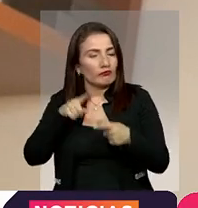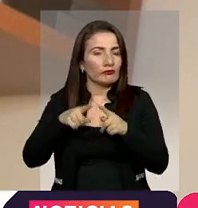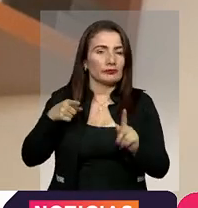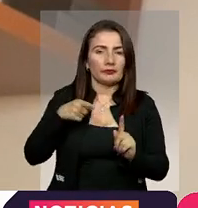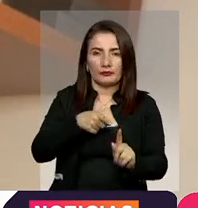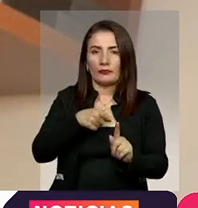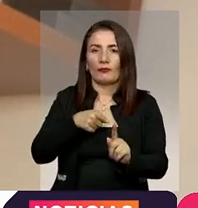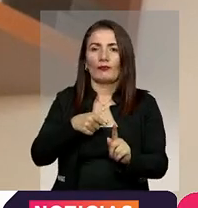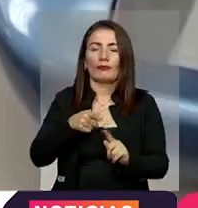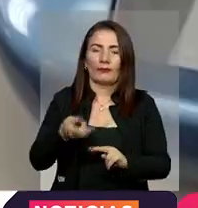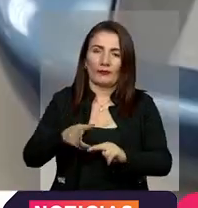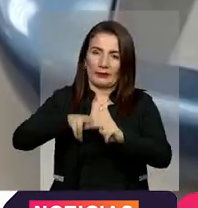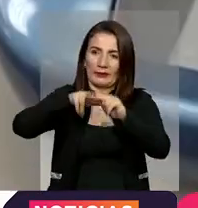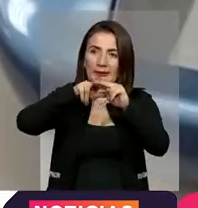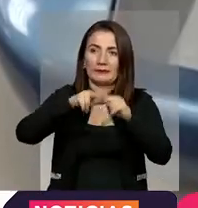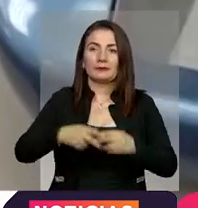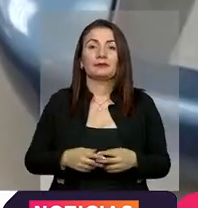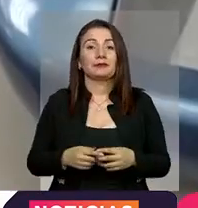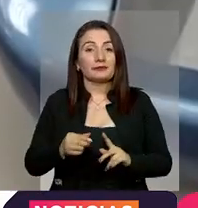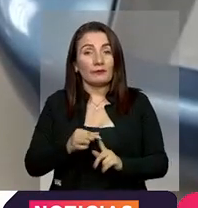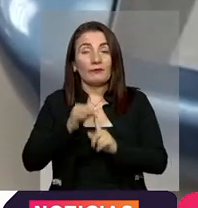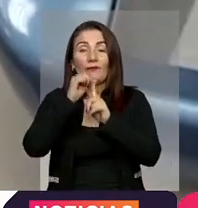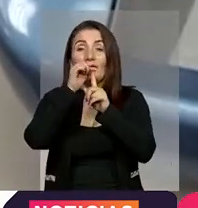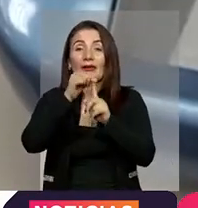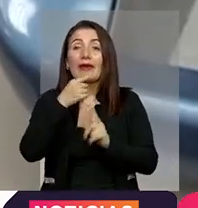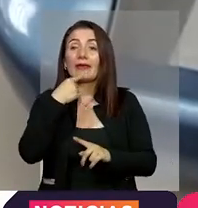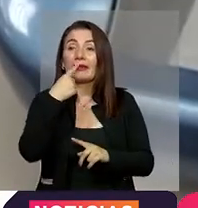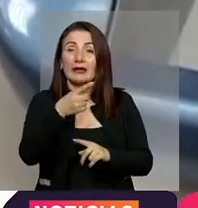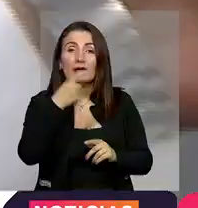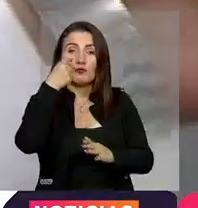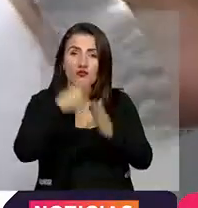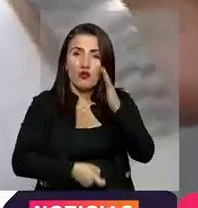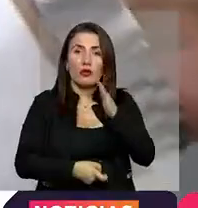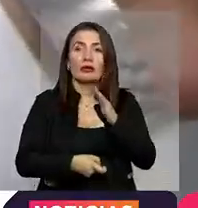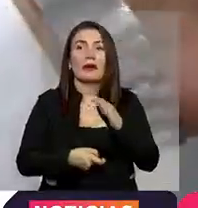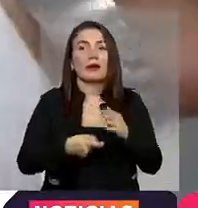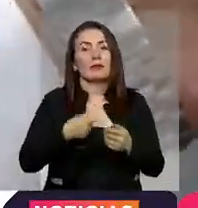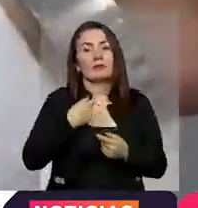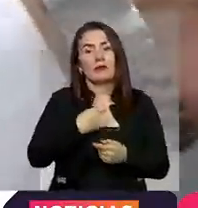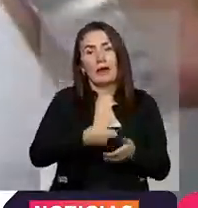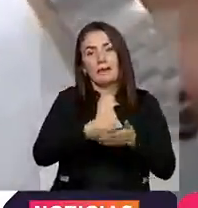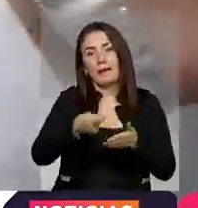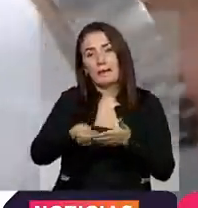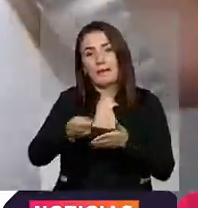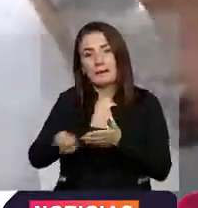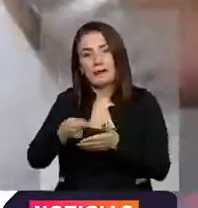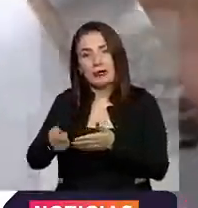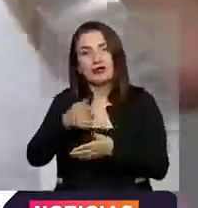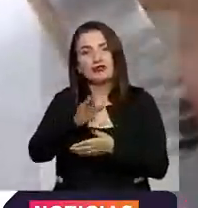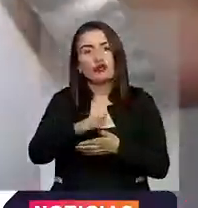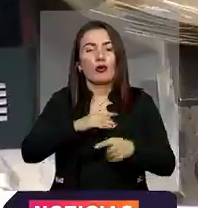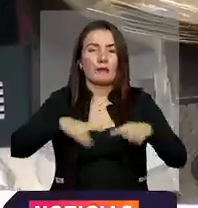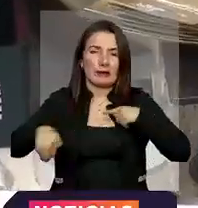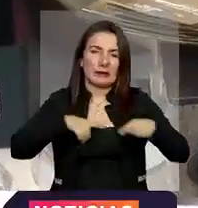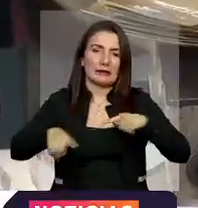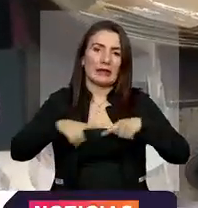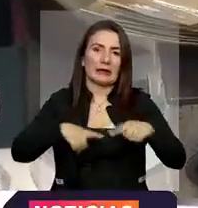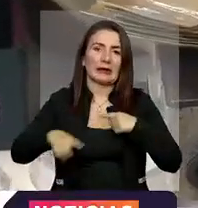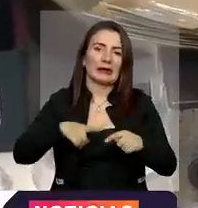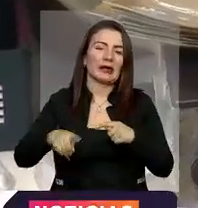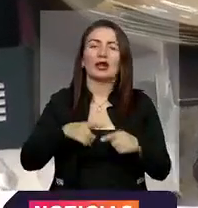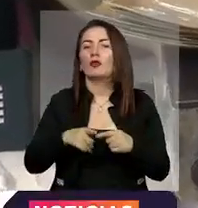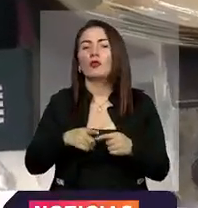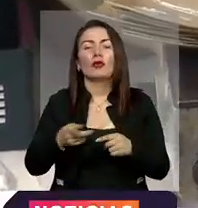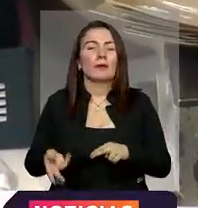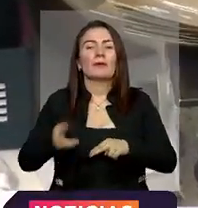directamente al nivel de inflación. Para el especialista, sin embargo, multas, contribuciones y gastos administrativos sí tendrán un aumento que se fijará